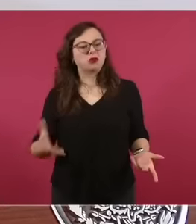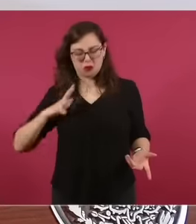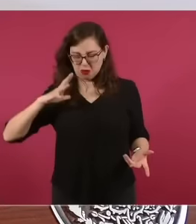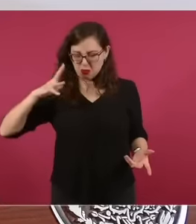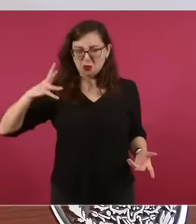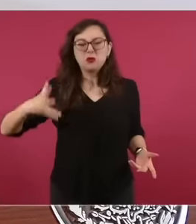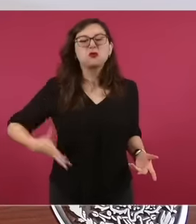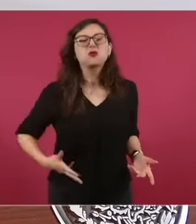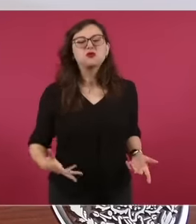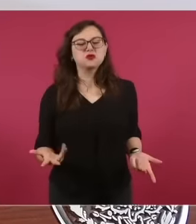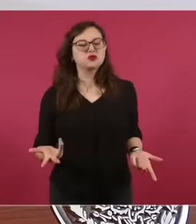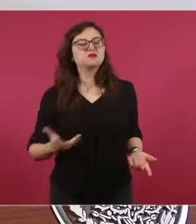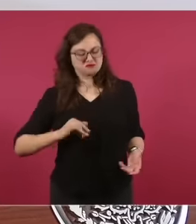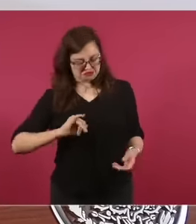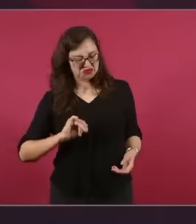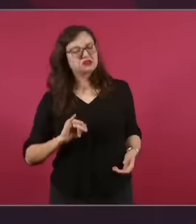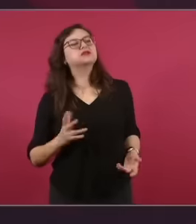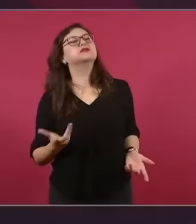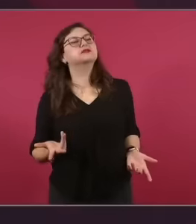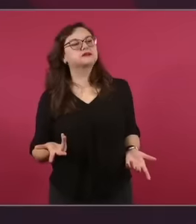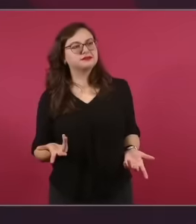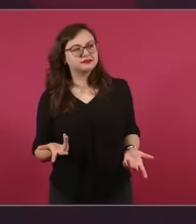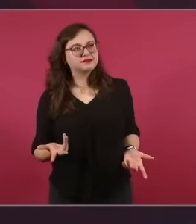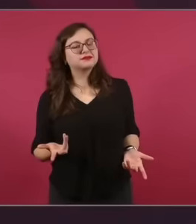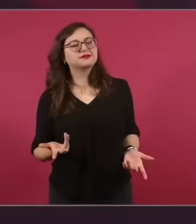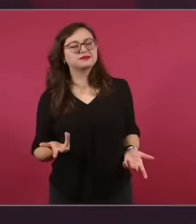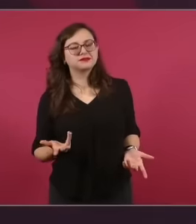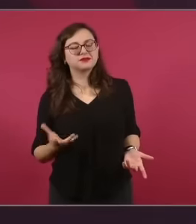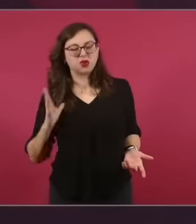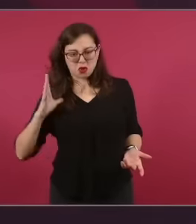Me siento muy orgulloso